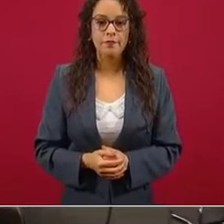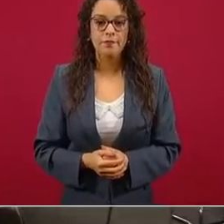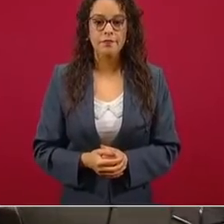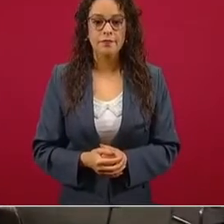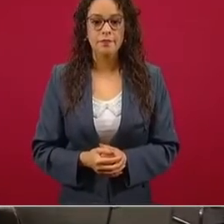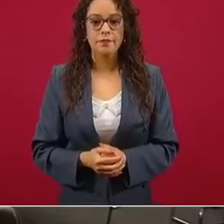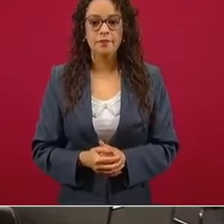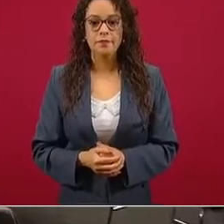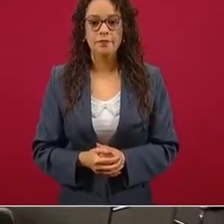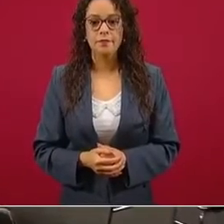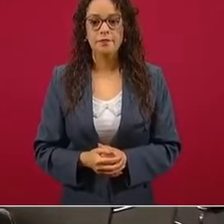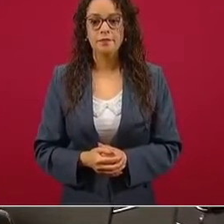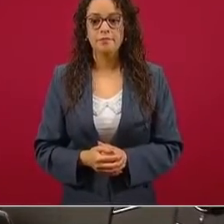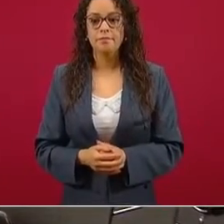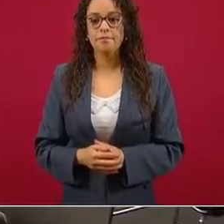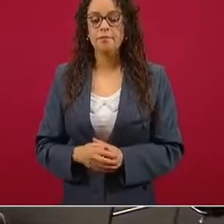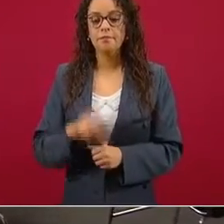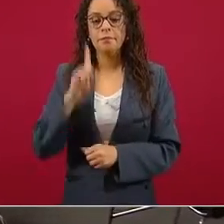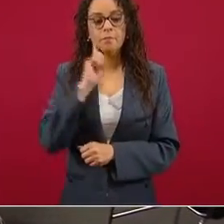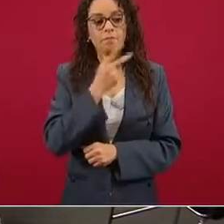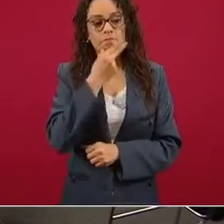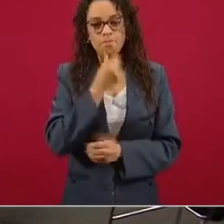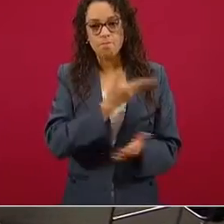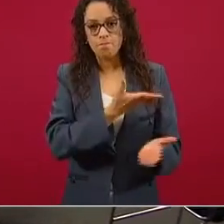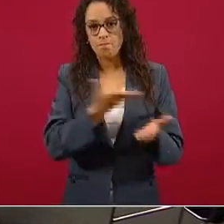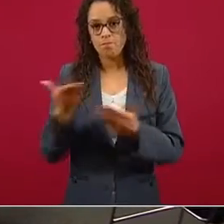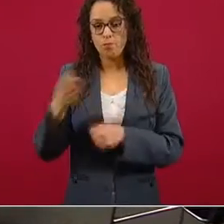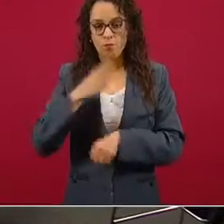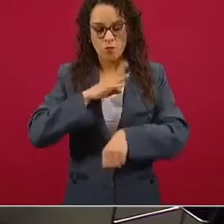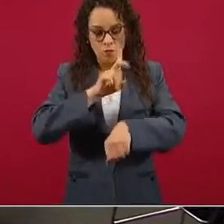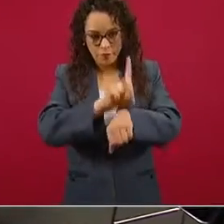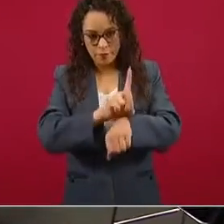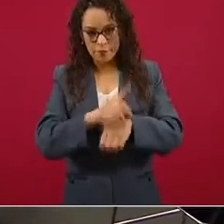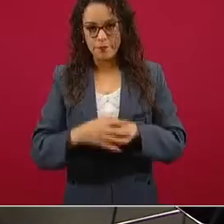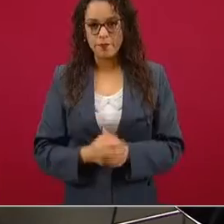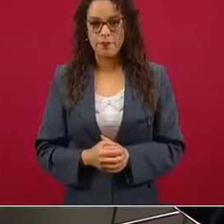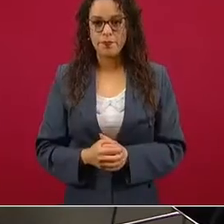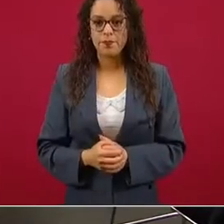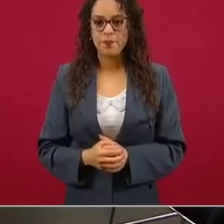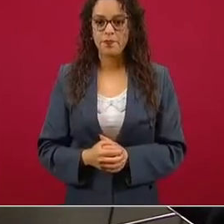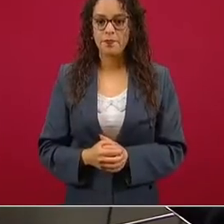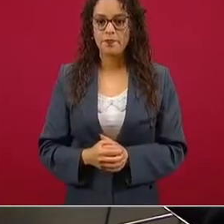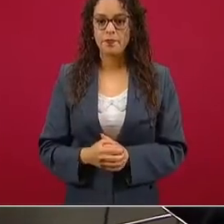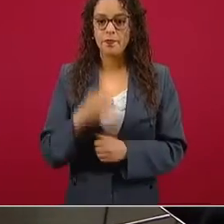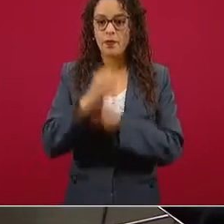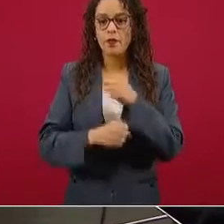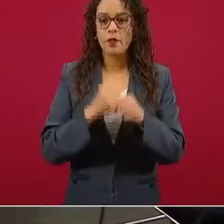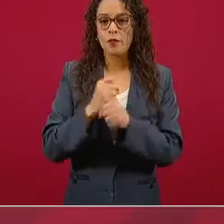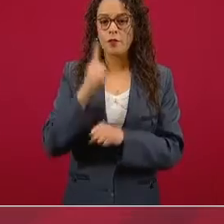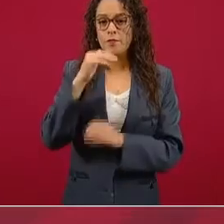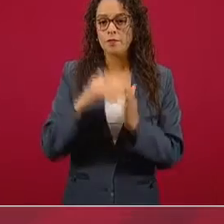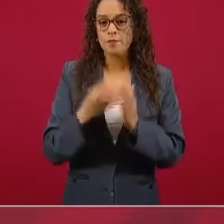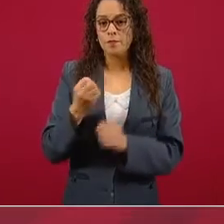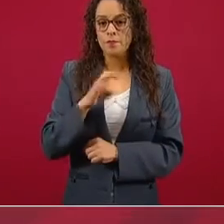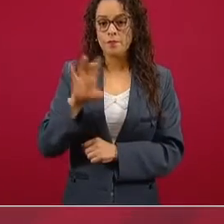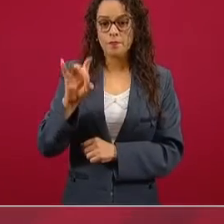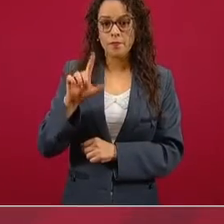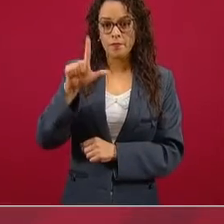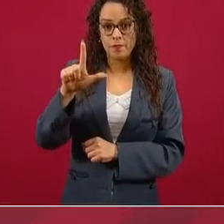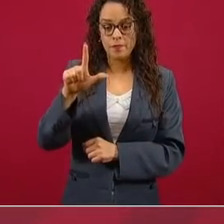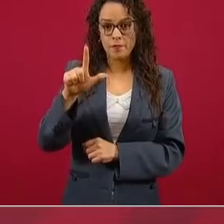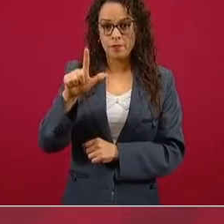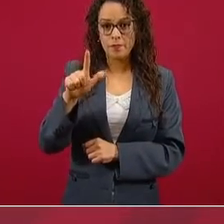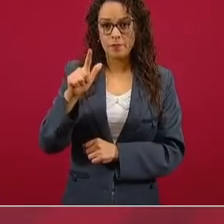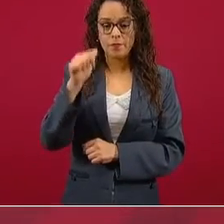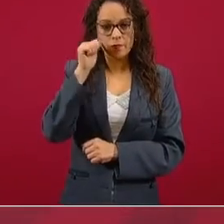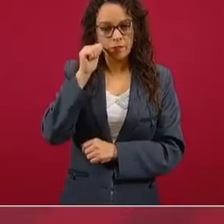Señoras y señores, muy buenos días. Desde 1937, cada 23 de